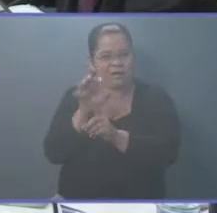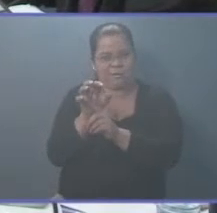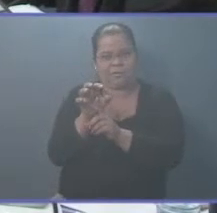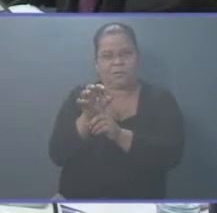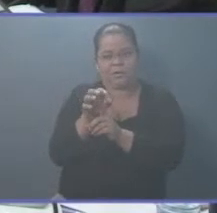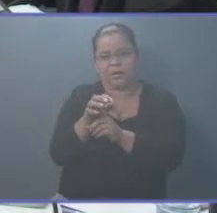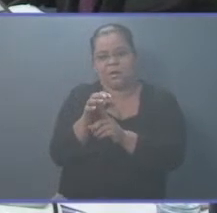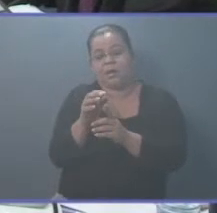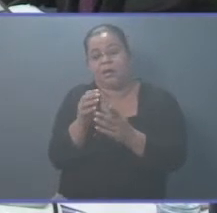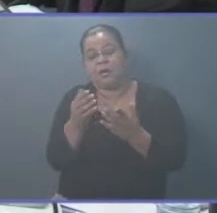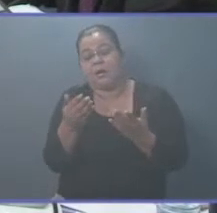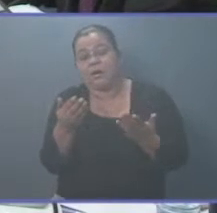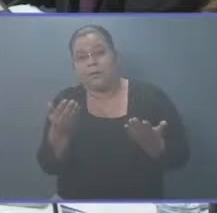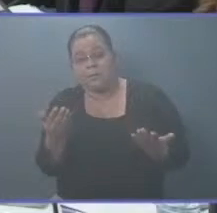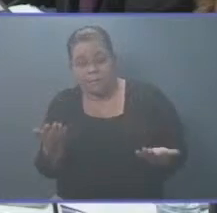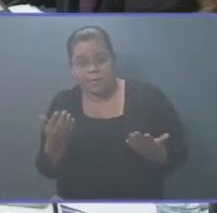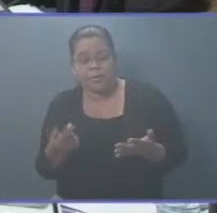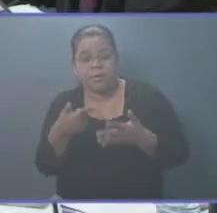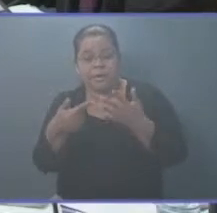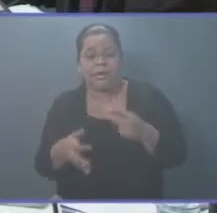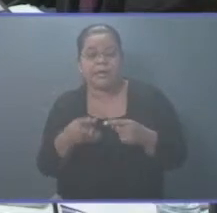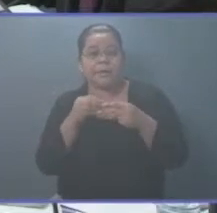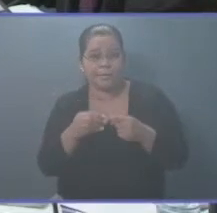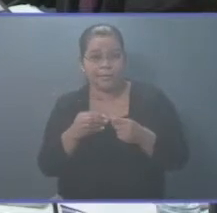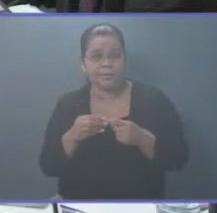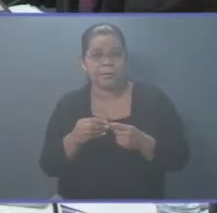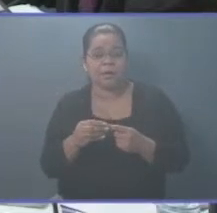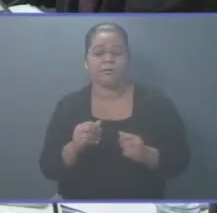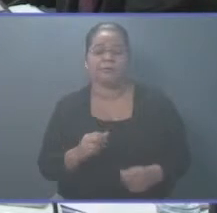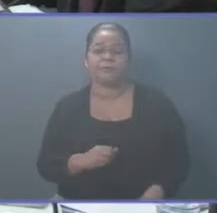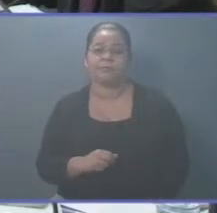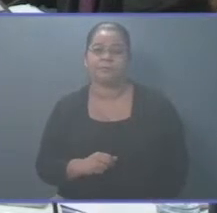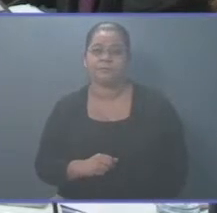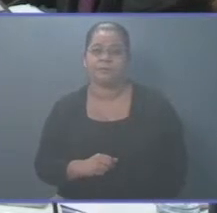caso, como mencionaba, es la ley especial de extorsión también.